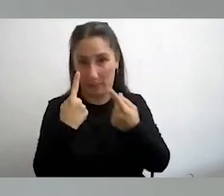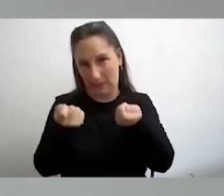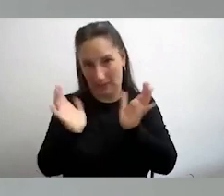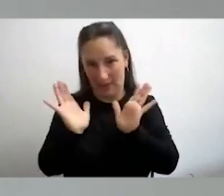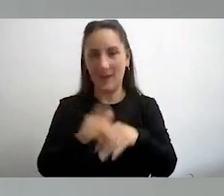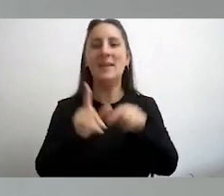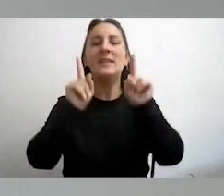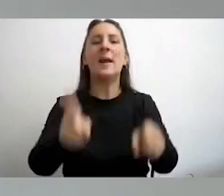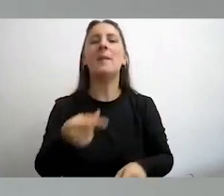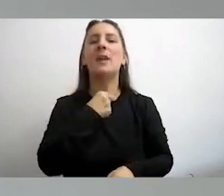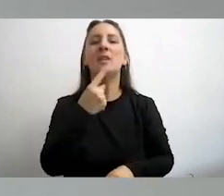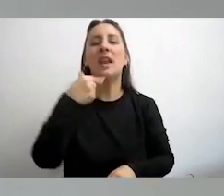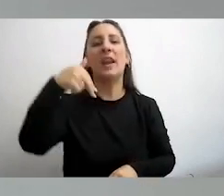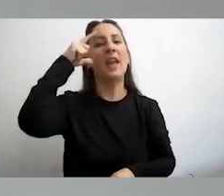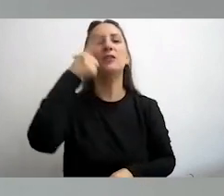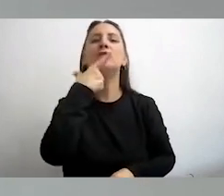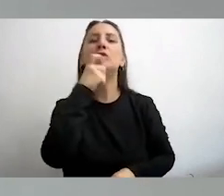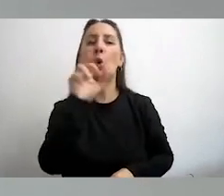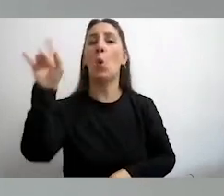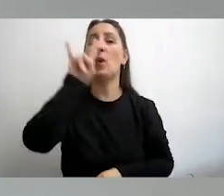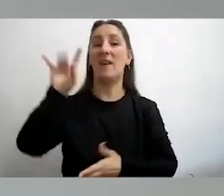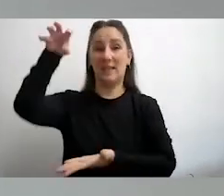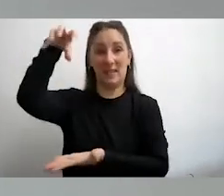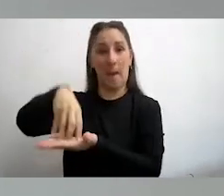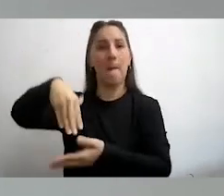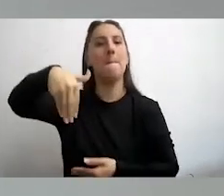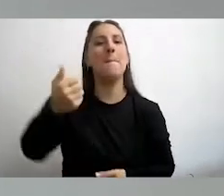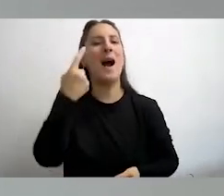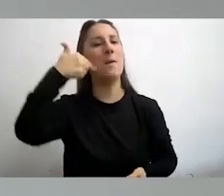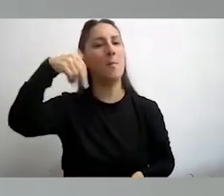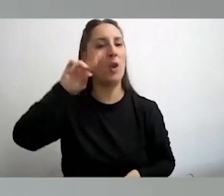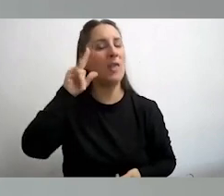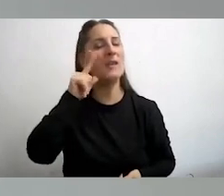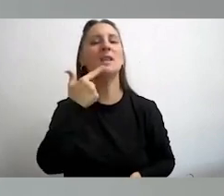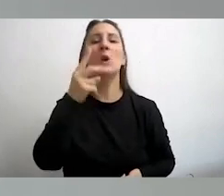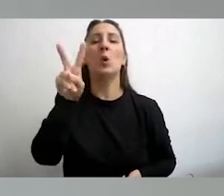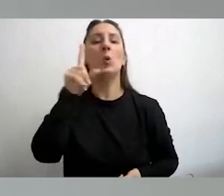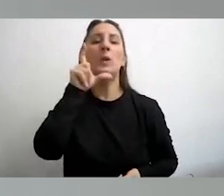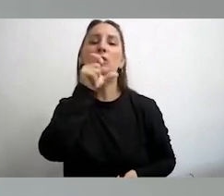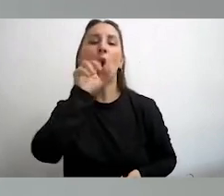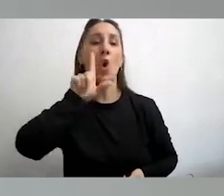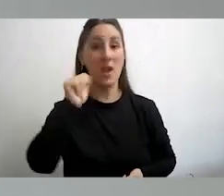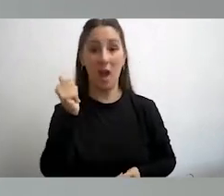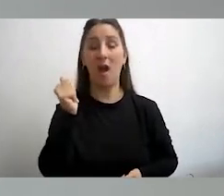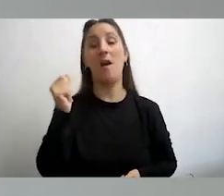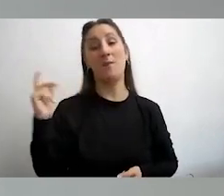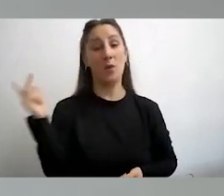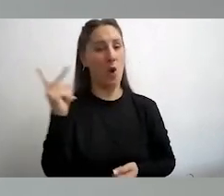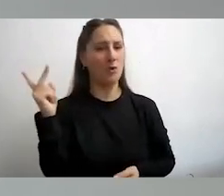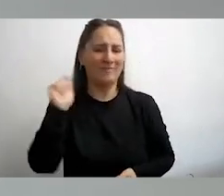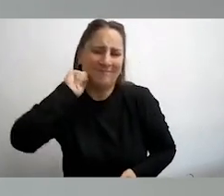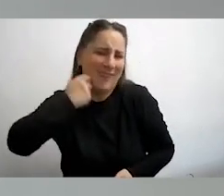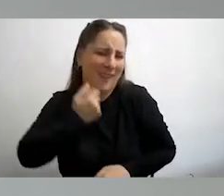Agradecerles también a Néstor Bursesi, de la Universidad de Maimónides, a Victoria Busoni, que la verdad que son divinos,